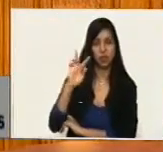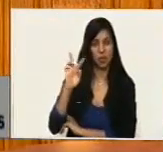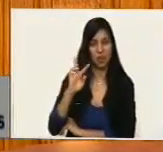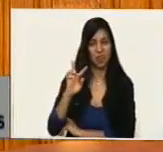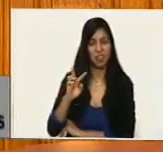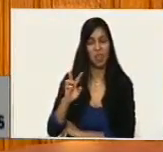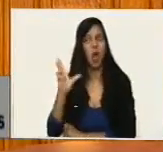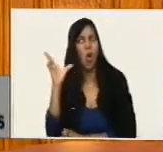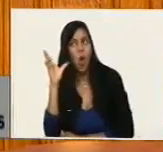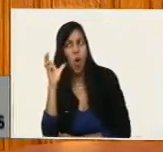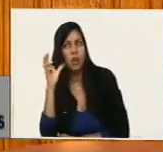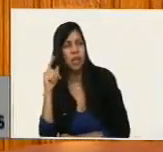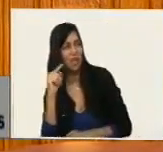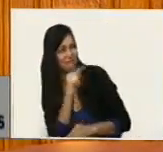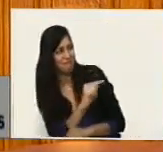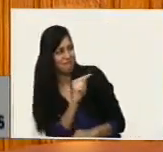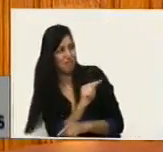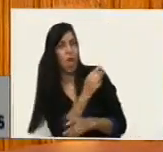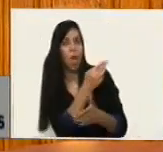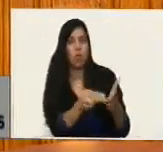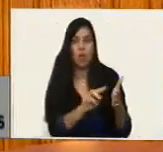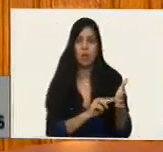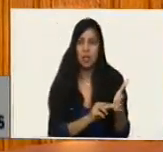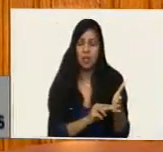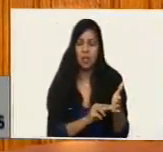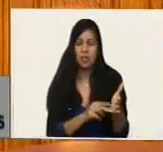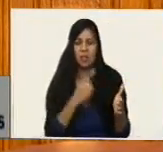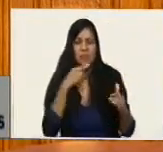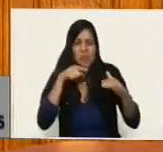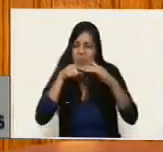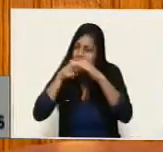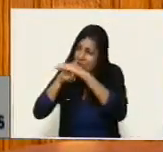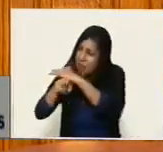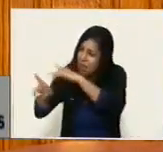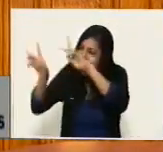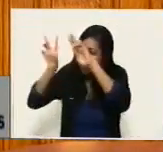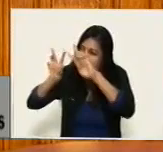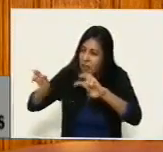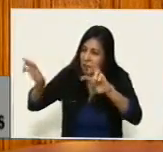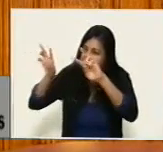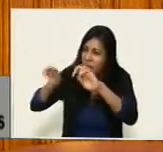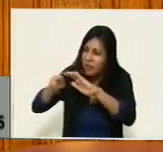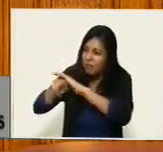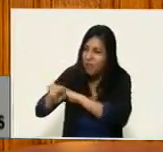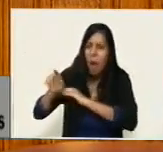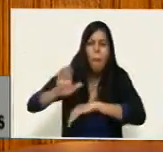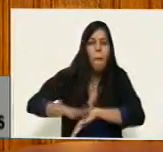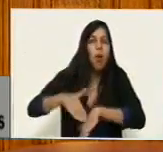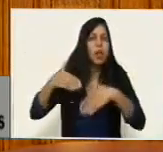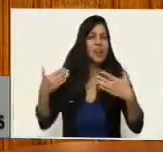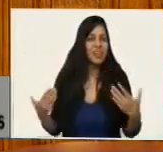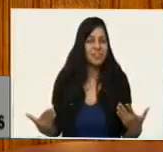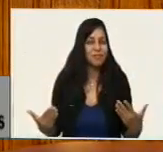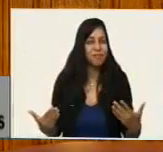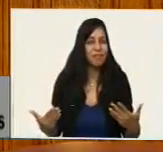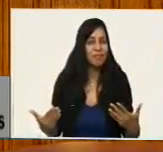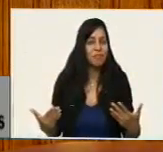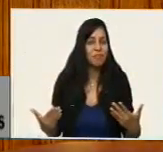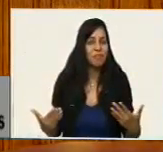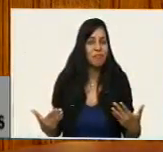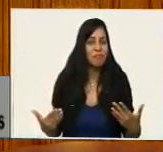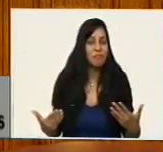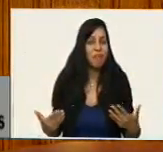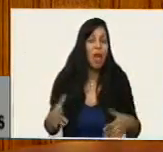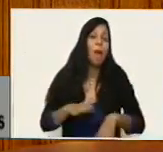Uno oye sanciones y cuando va al fondo, que esgrimen o el motivo, es por haber realizado un